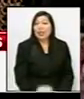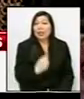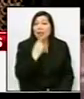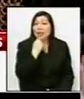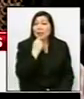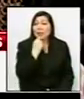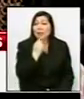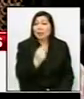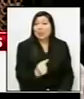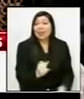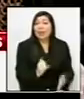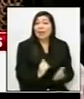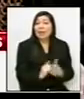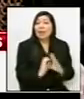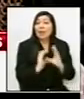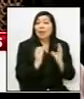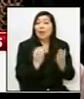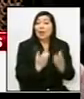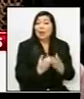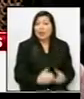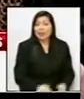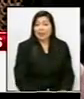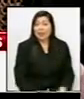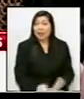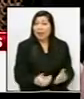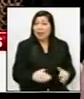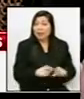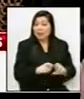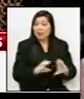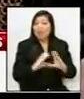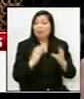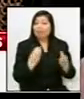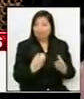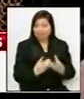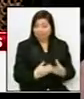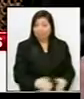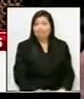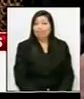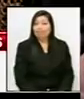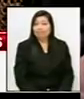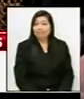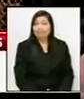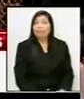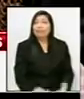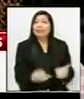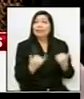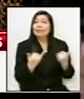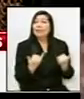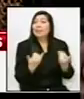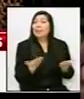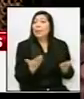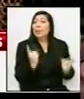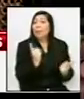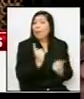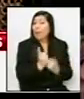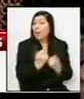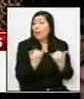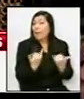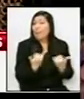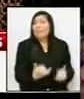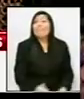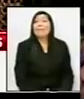acusación que realiza el Congreso de la República ante el Pleno del Congreso, señor Presidente. Entonces, en ese entender, frente a este punto,